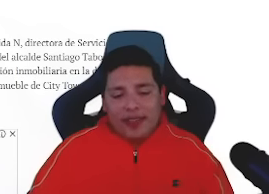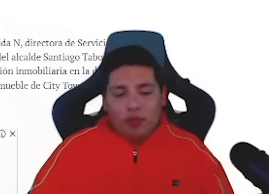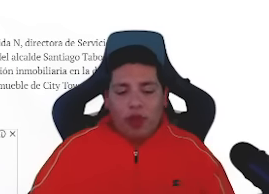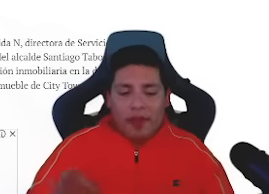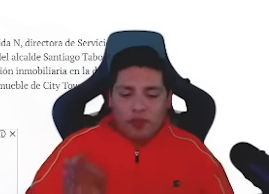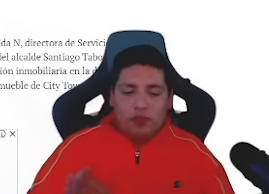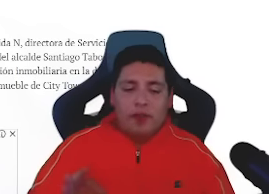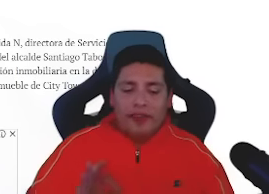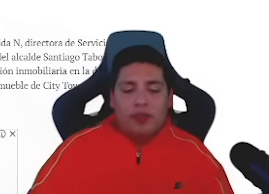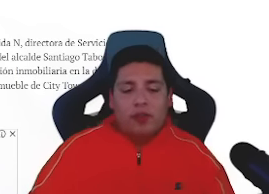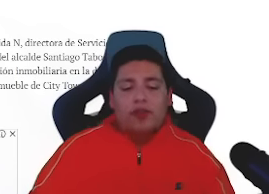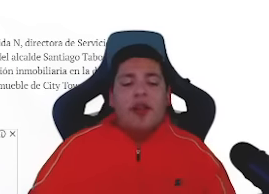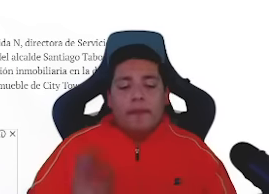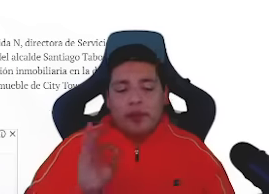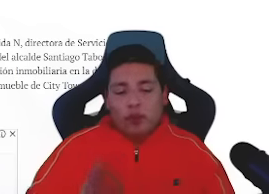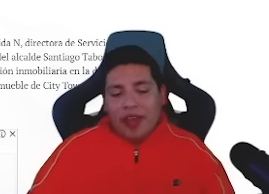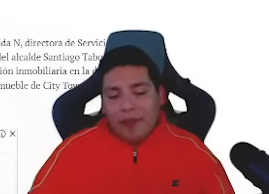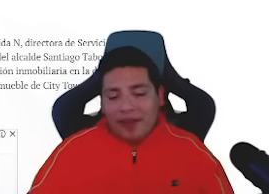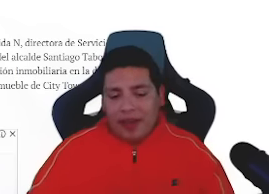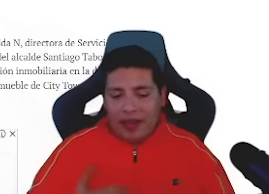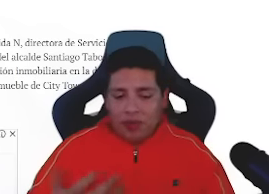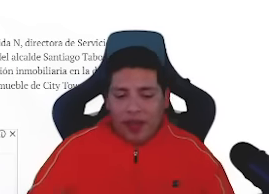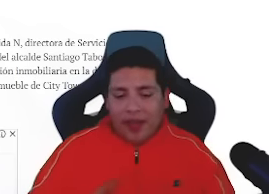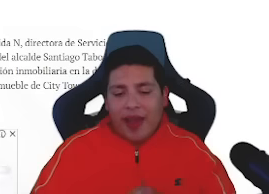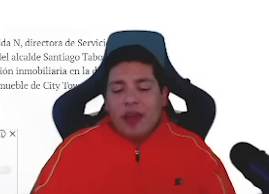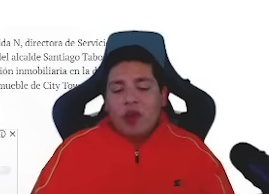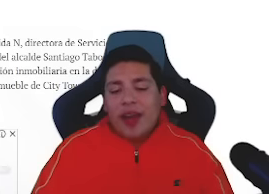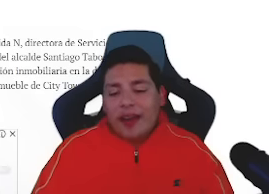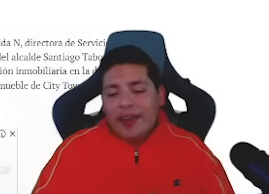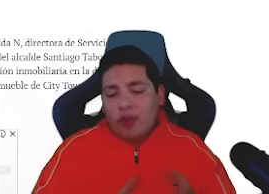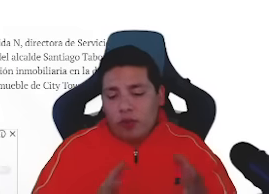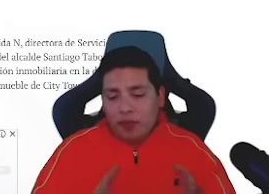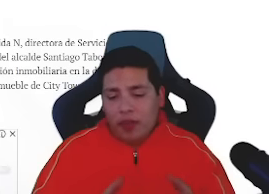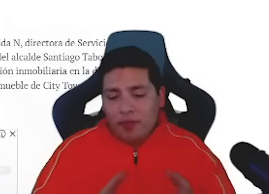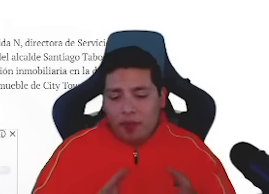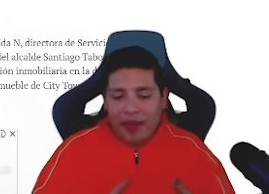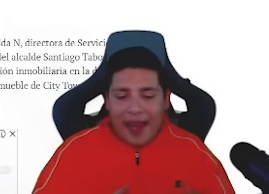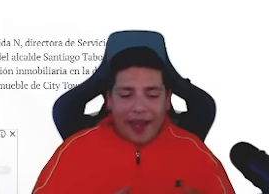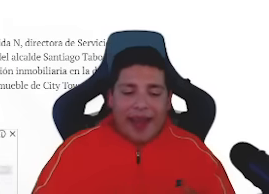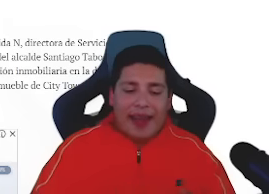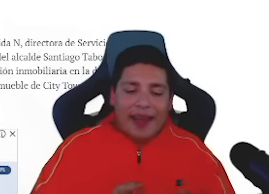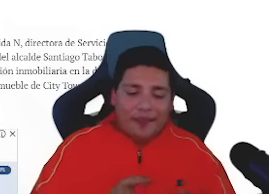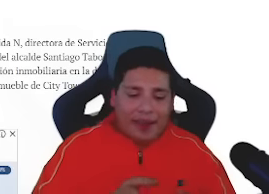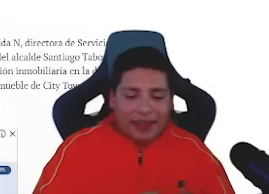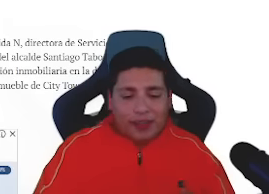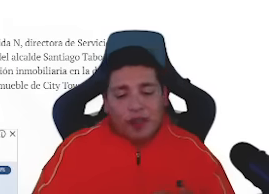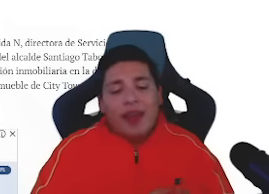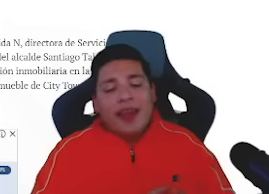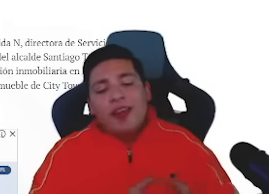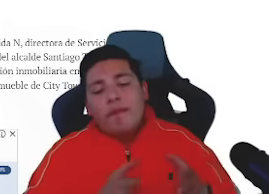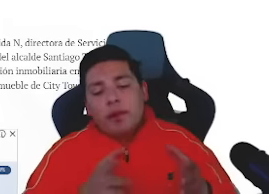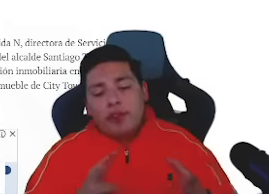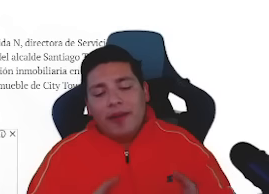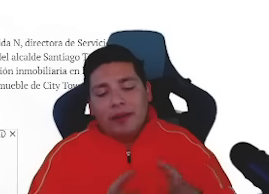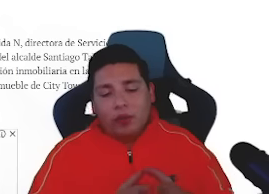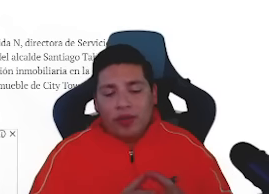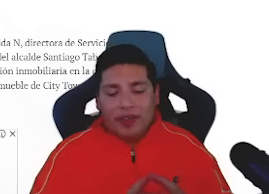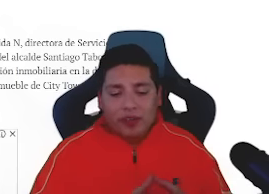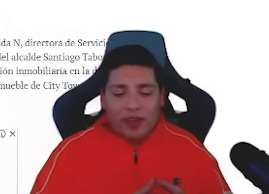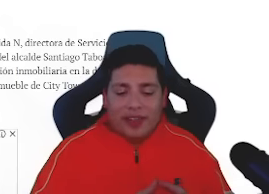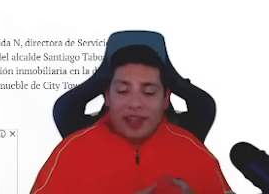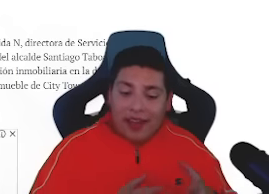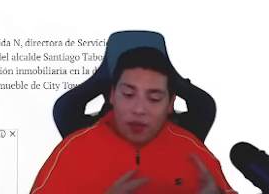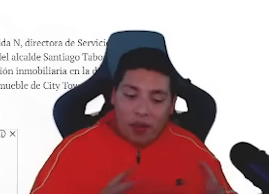en 2019-2022, presuntamente relacionada con la red de corrupción inmobiliaria en la demarcación y con